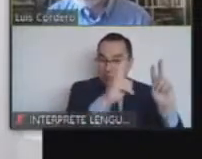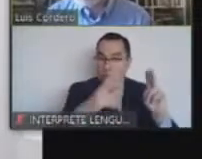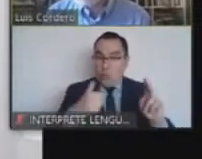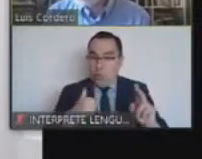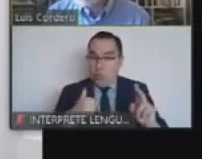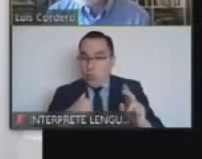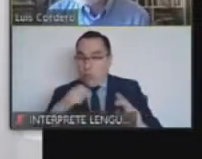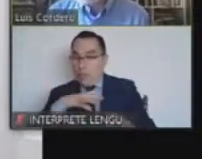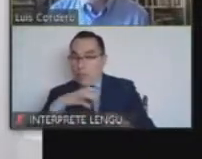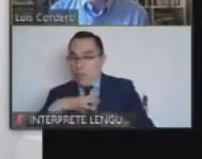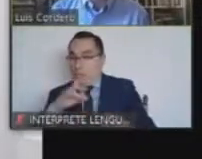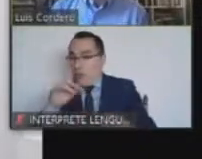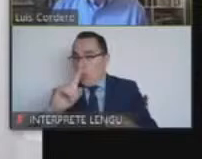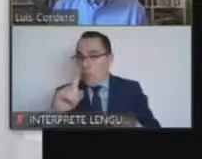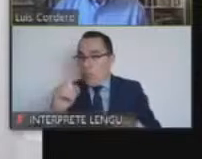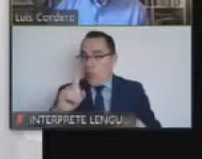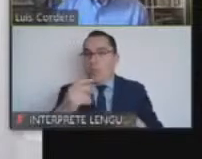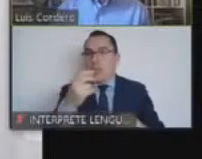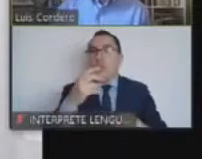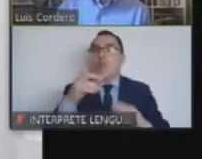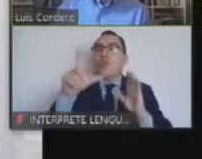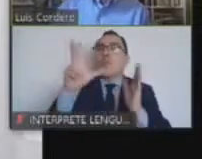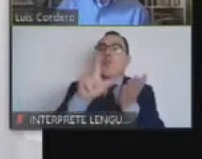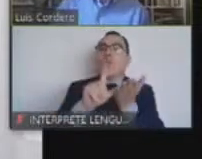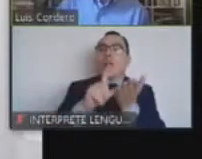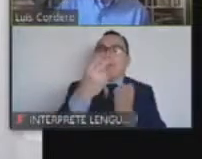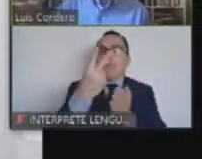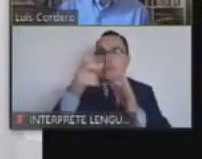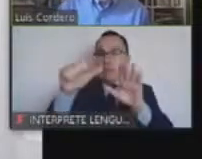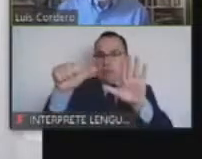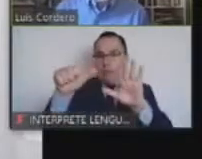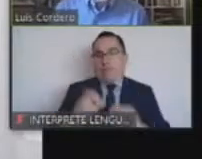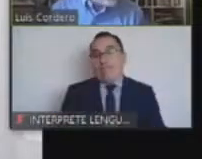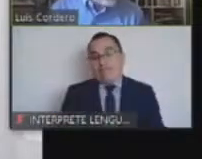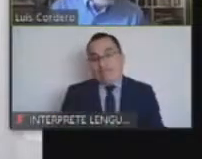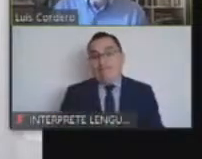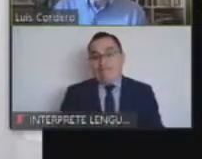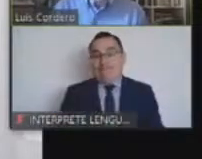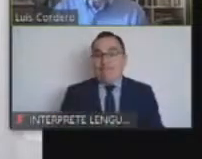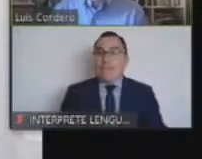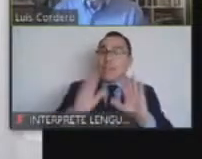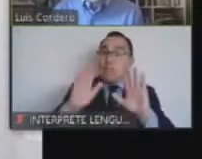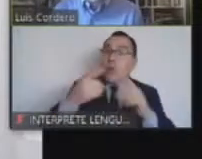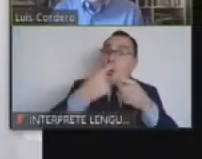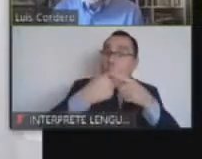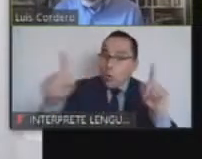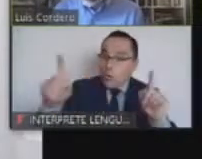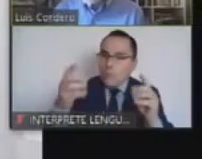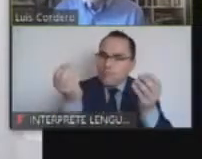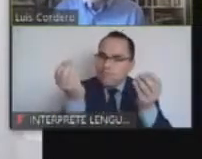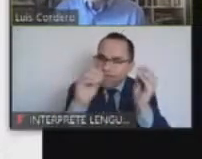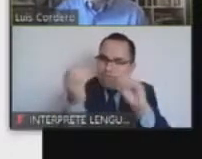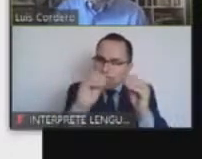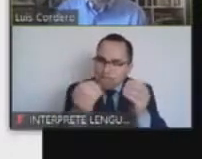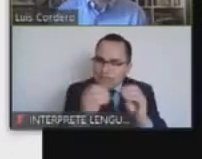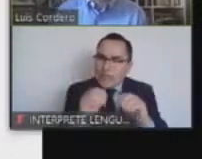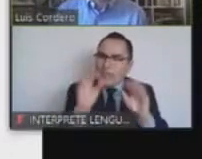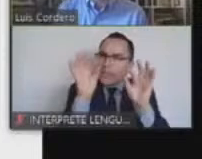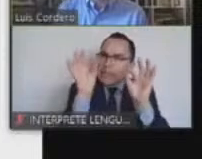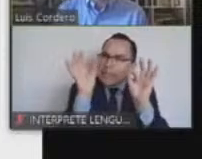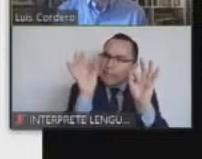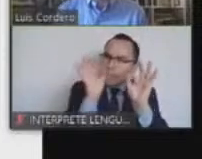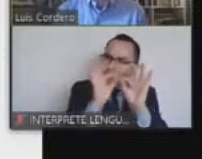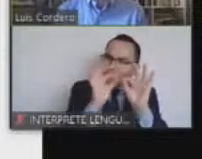países del mundo, ¿no? Y hay algunas cifras más en detalle que uno podría analizar con cuidado, pero me